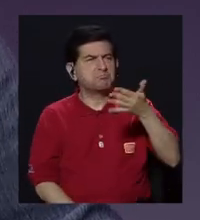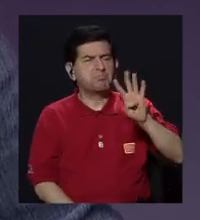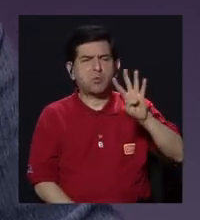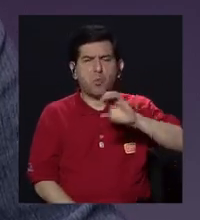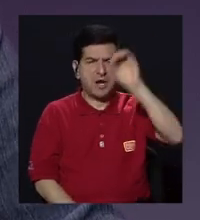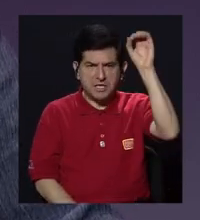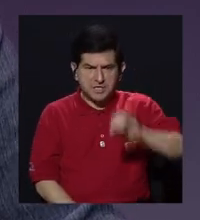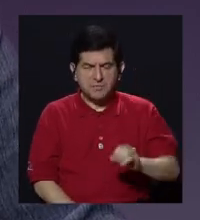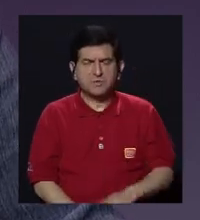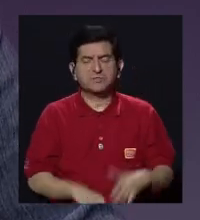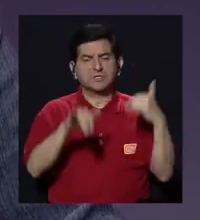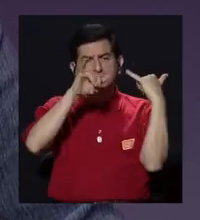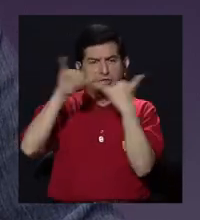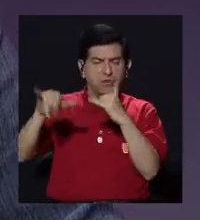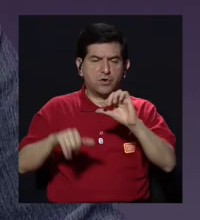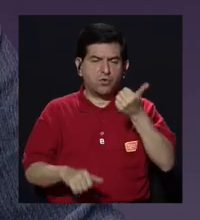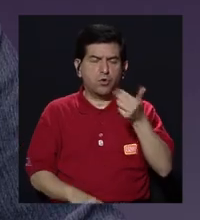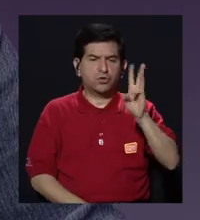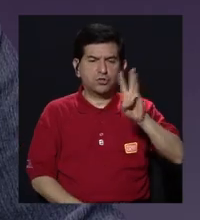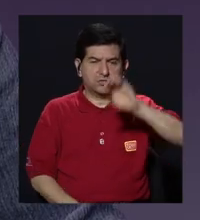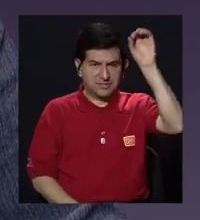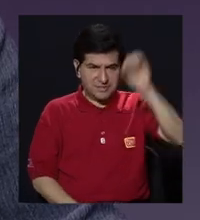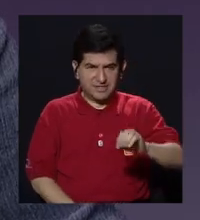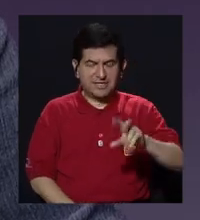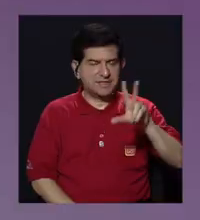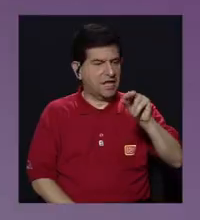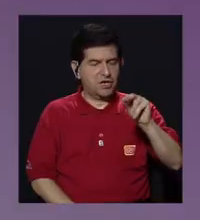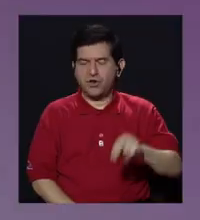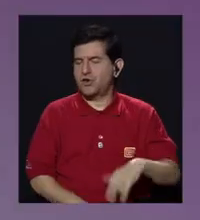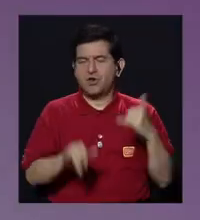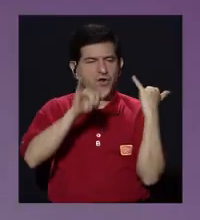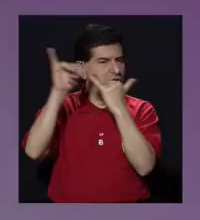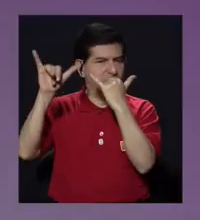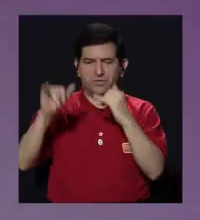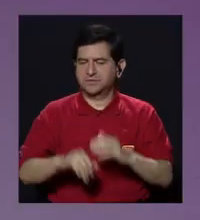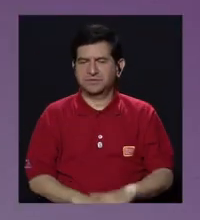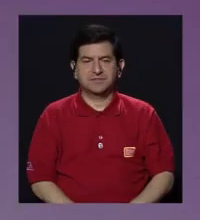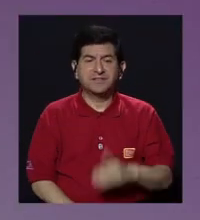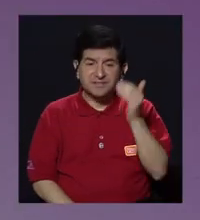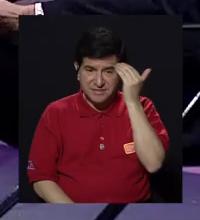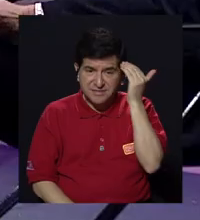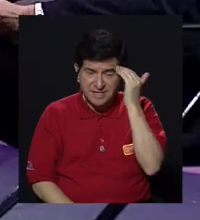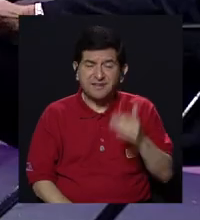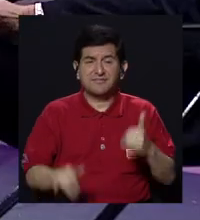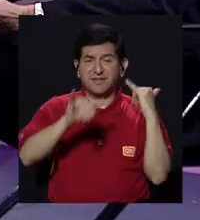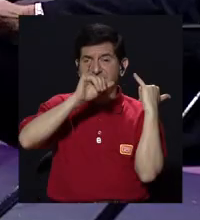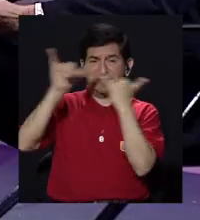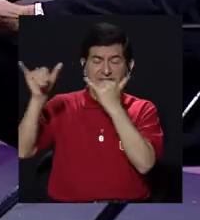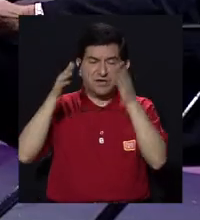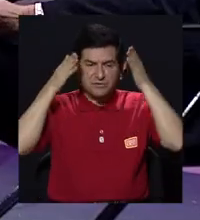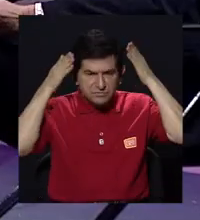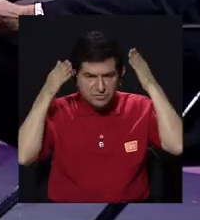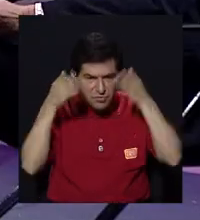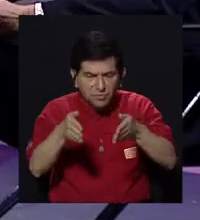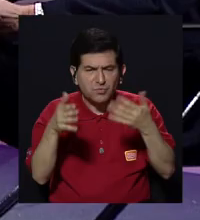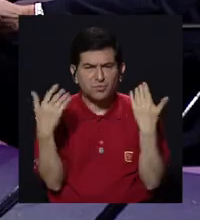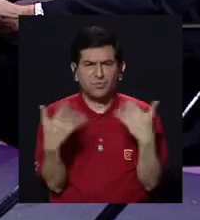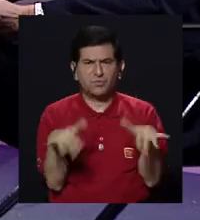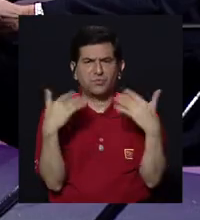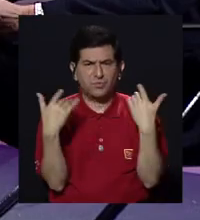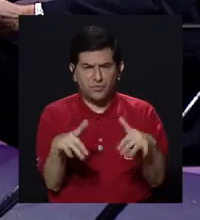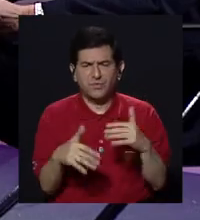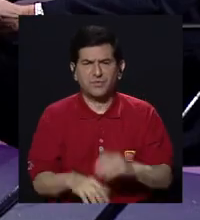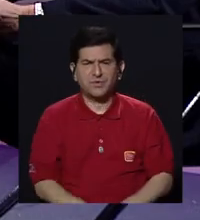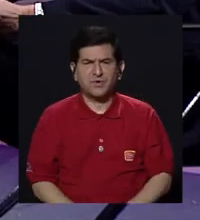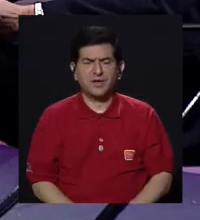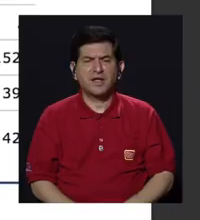denuncia y el otro 60% no son por denuncia. Okay. Sabemos que las denuncias se centran muchísimo en la región central